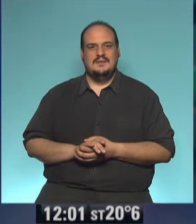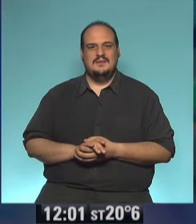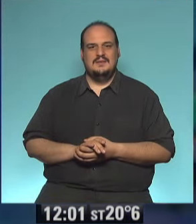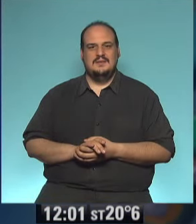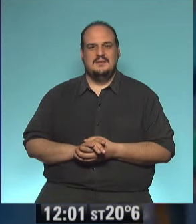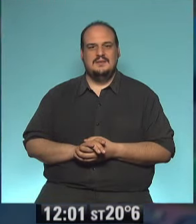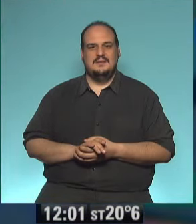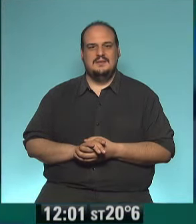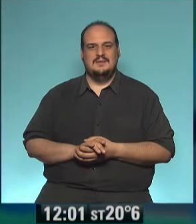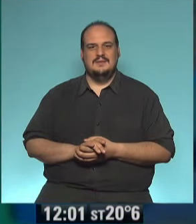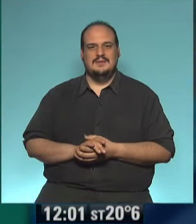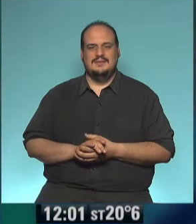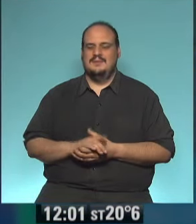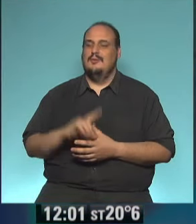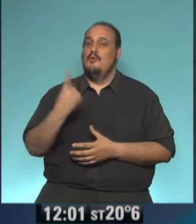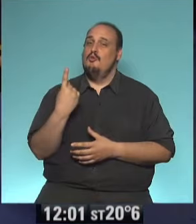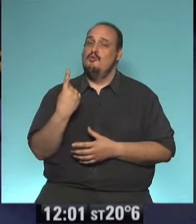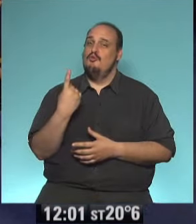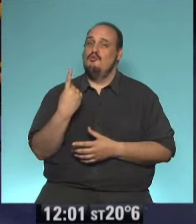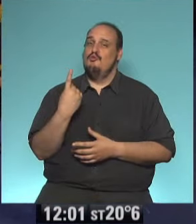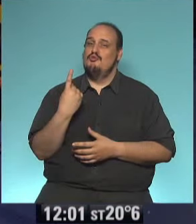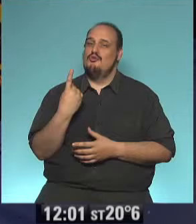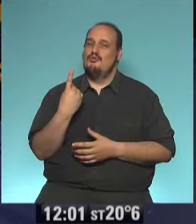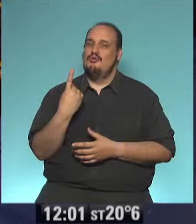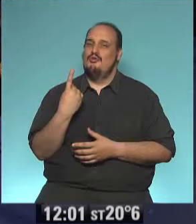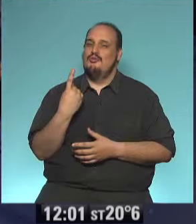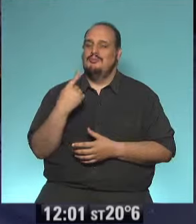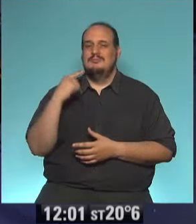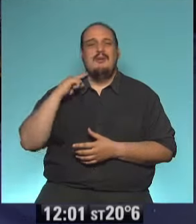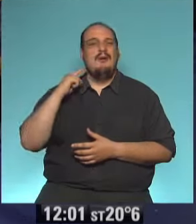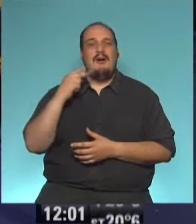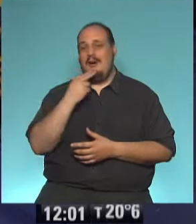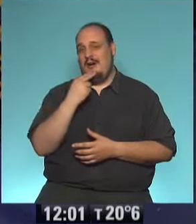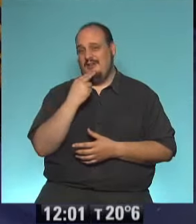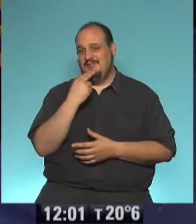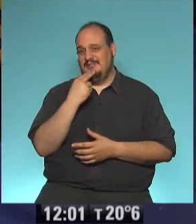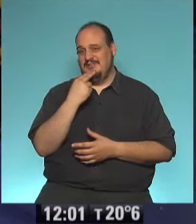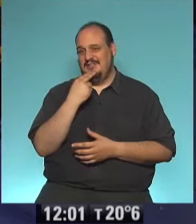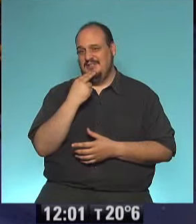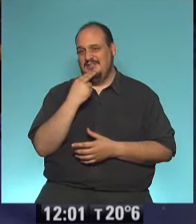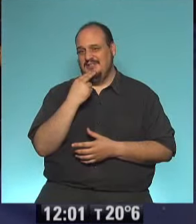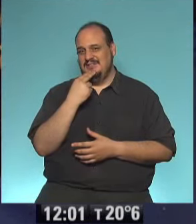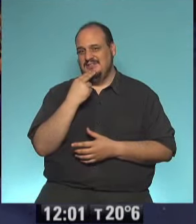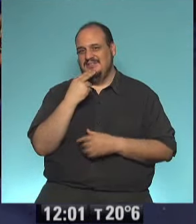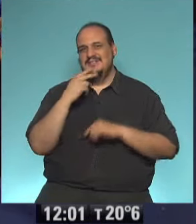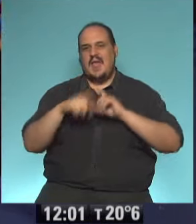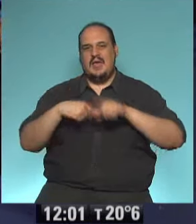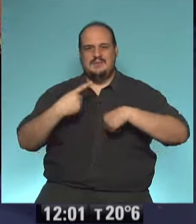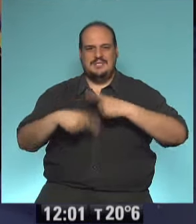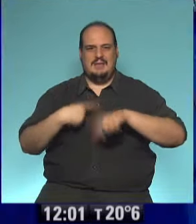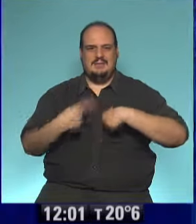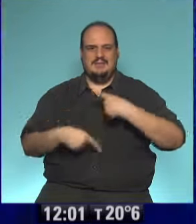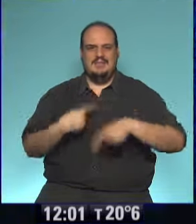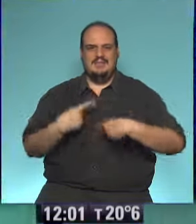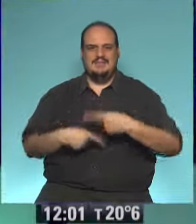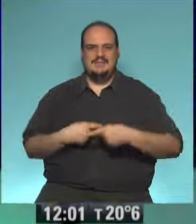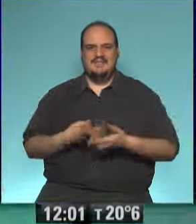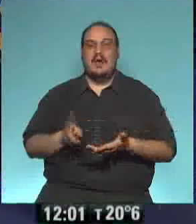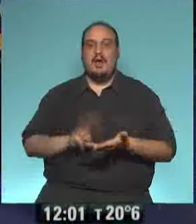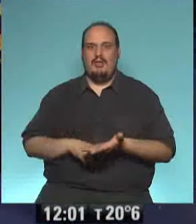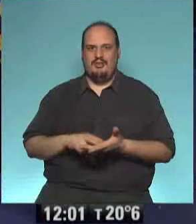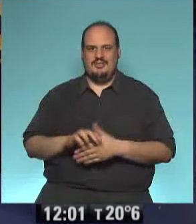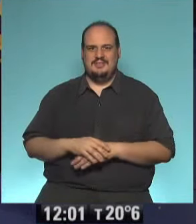un. ¡Un 1! Bueno, en el 11, en el 11. Seguimos, Agus, seguimos. Va, bueno, vamos, dale. Agus. Otra oportunidad. Todos con